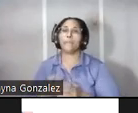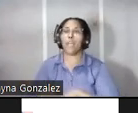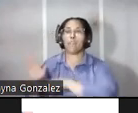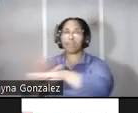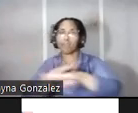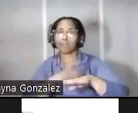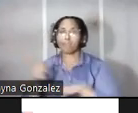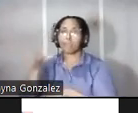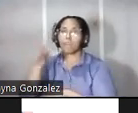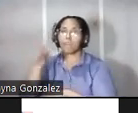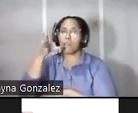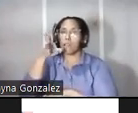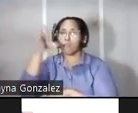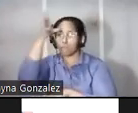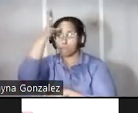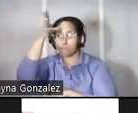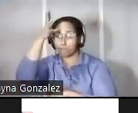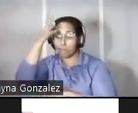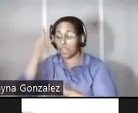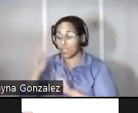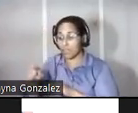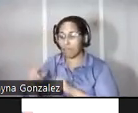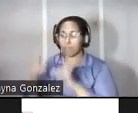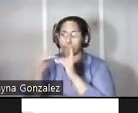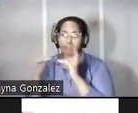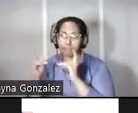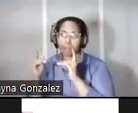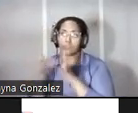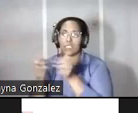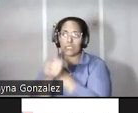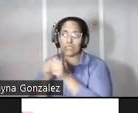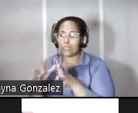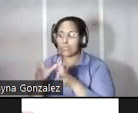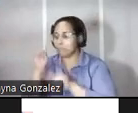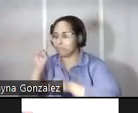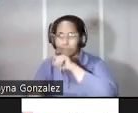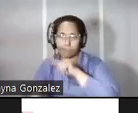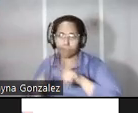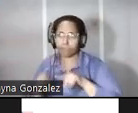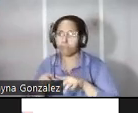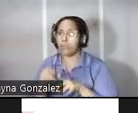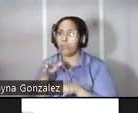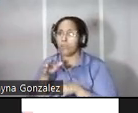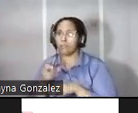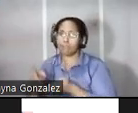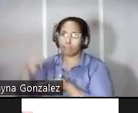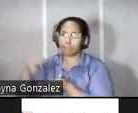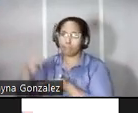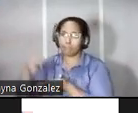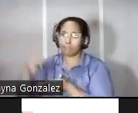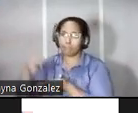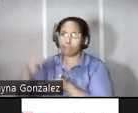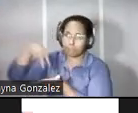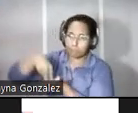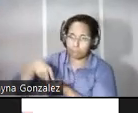su padre, quien se encontraba tirado en el lecho contiguo, sin apenas poderse mover ni hablar. Debido a su condición,